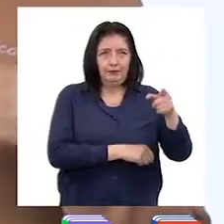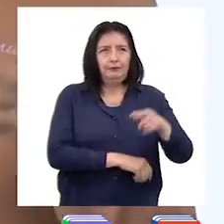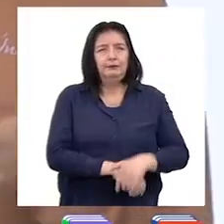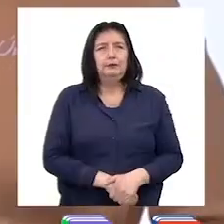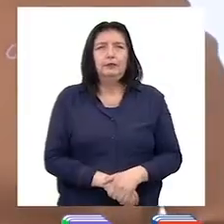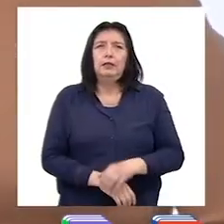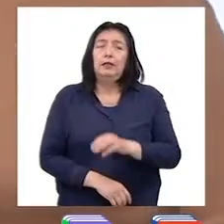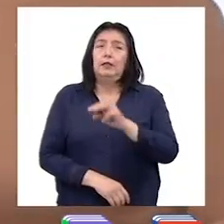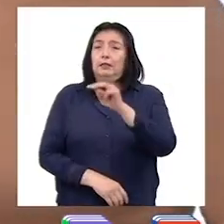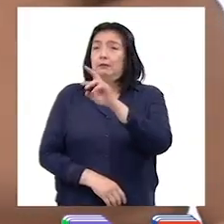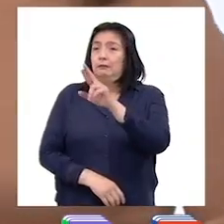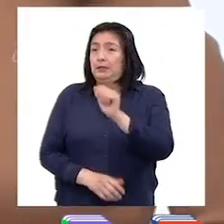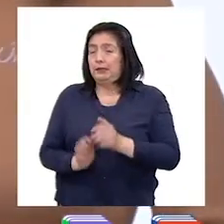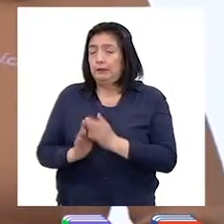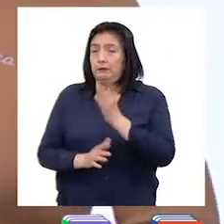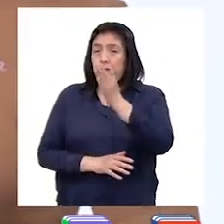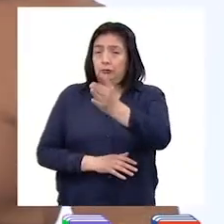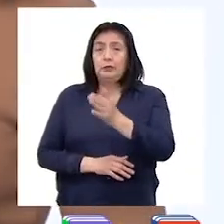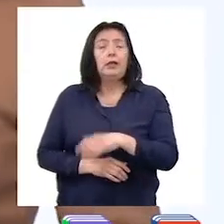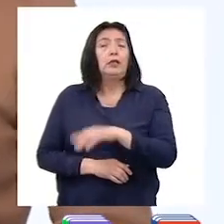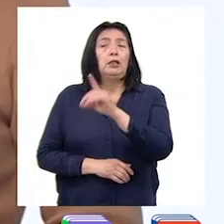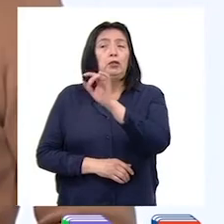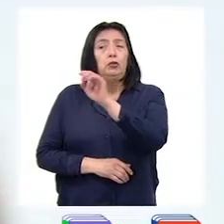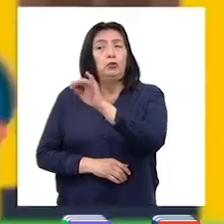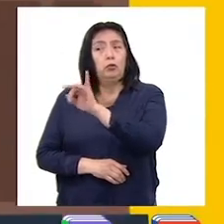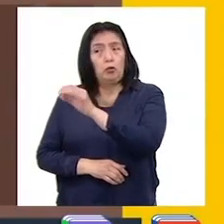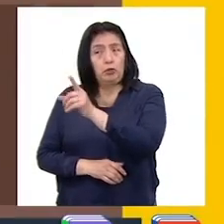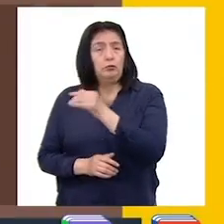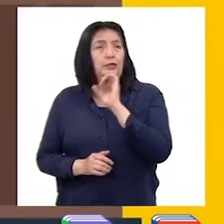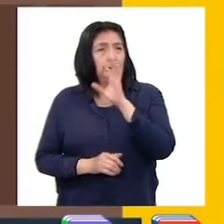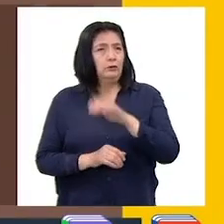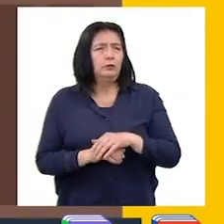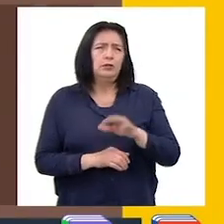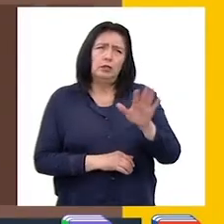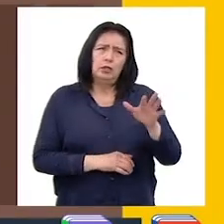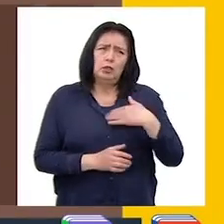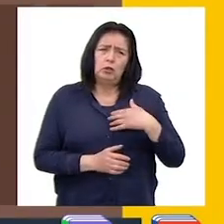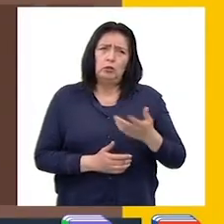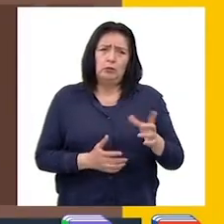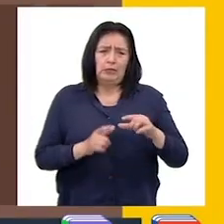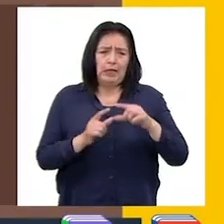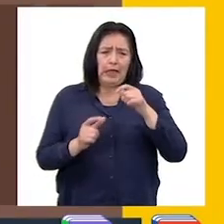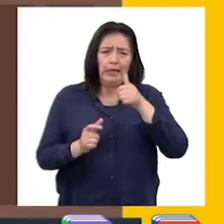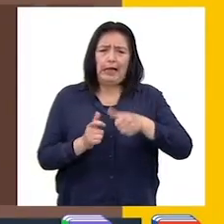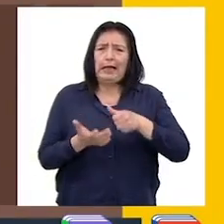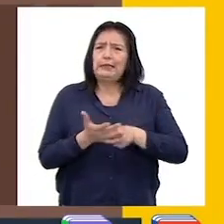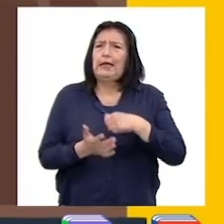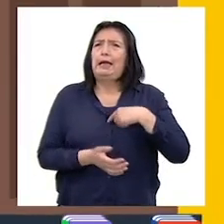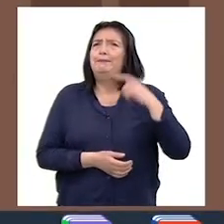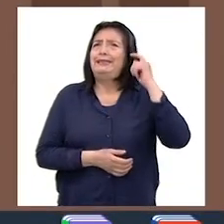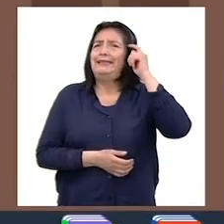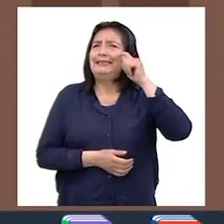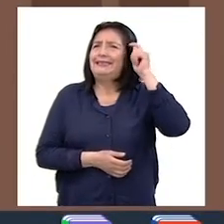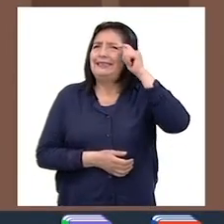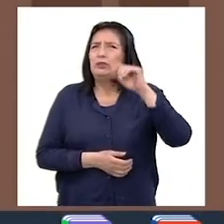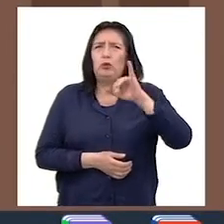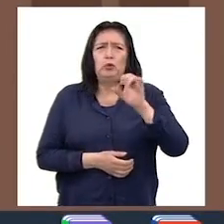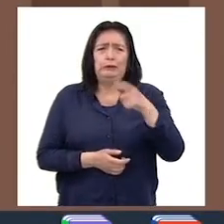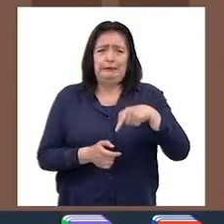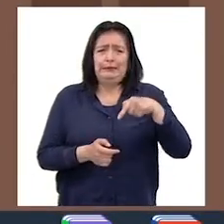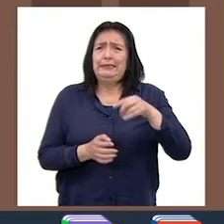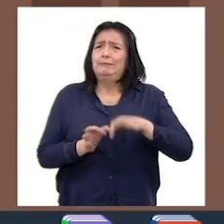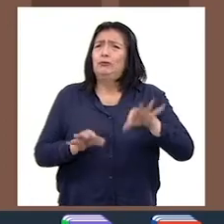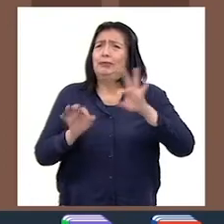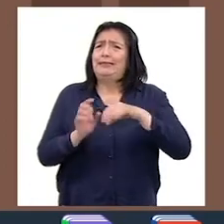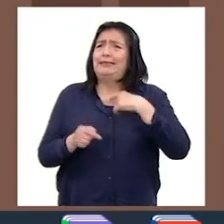1980. María fue a buscar a don Julio y le dijo, tengo que entregarle esta carta a mi tío José. Hay algo muy